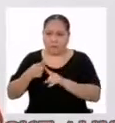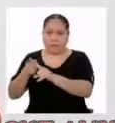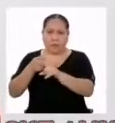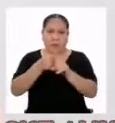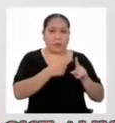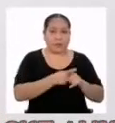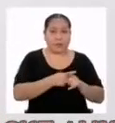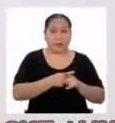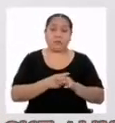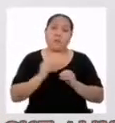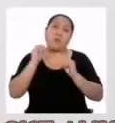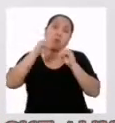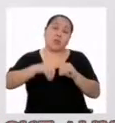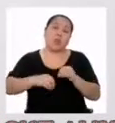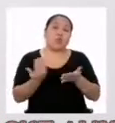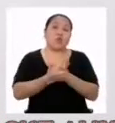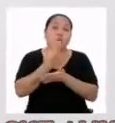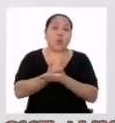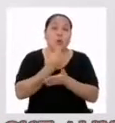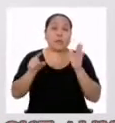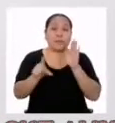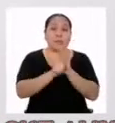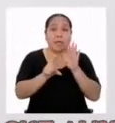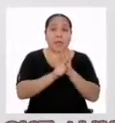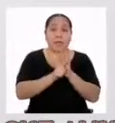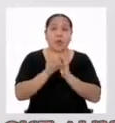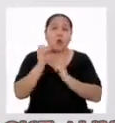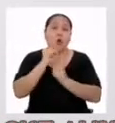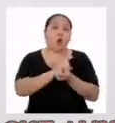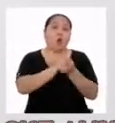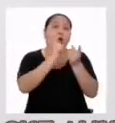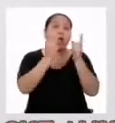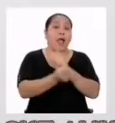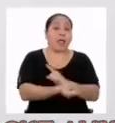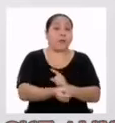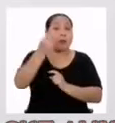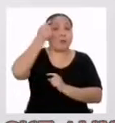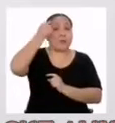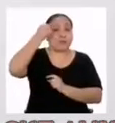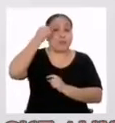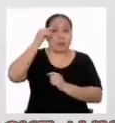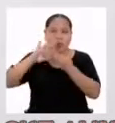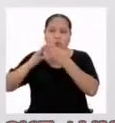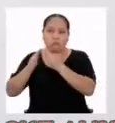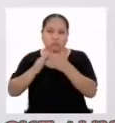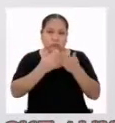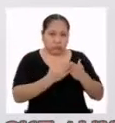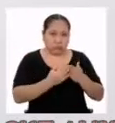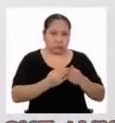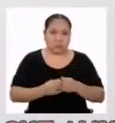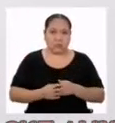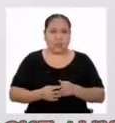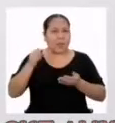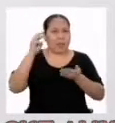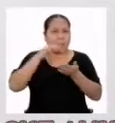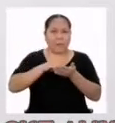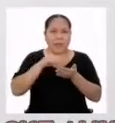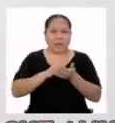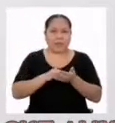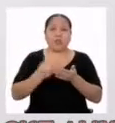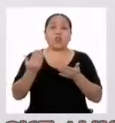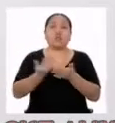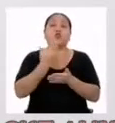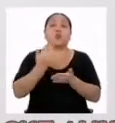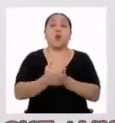desde legislar nuevas leyes hasta un cambio de pensamiento en la población y particularmente en las nuevas